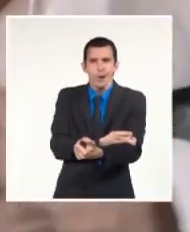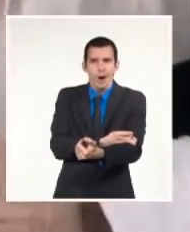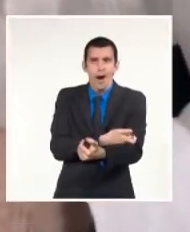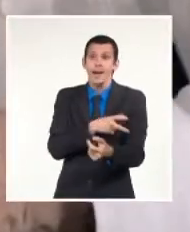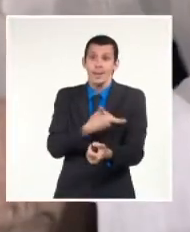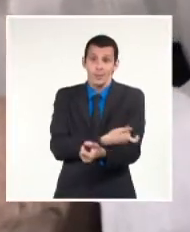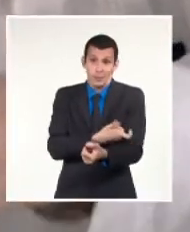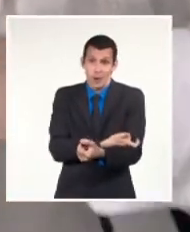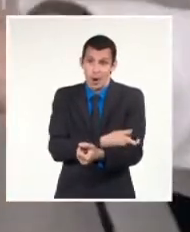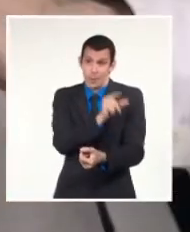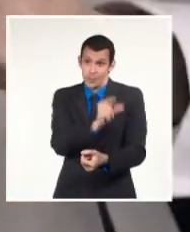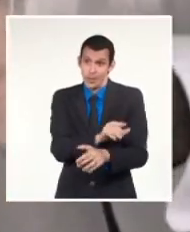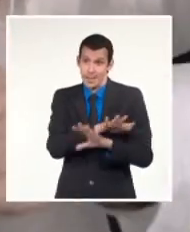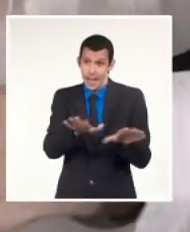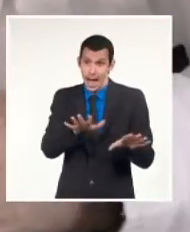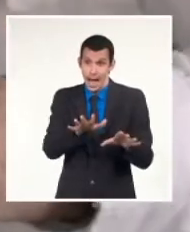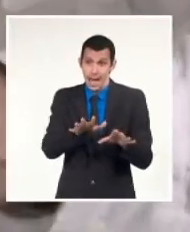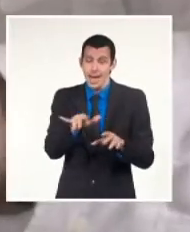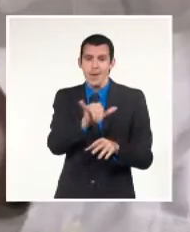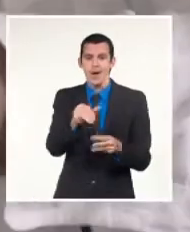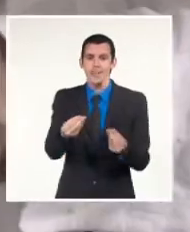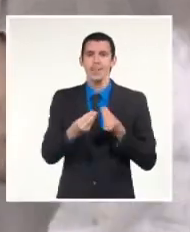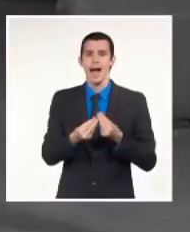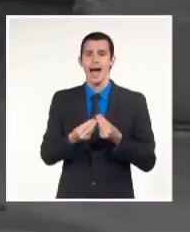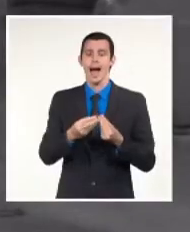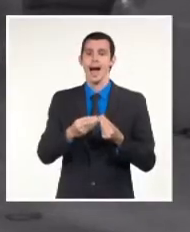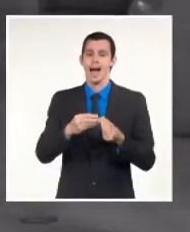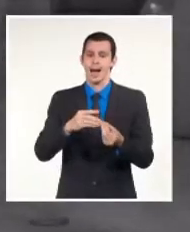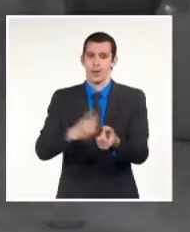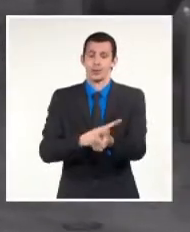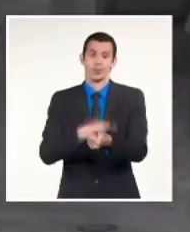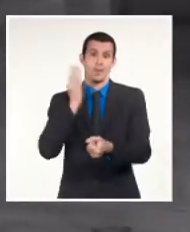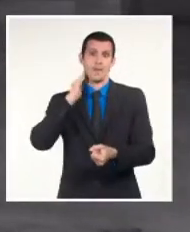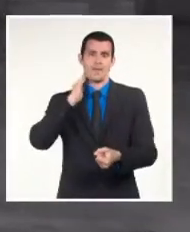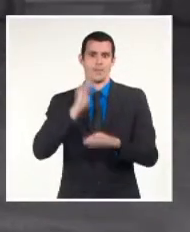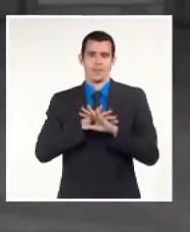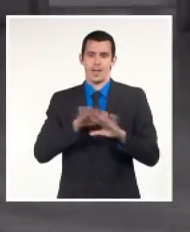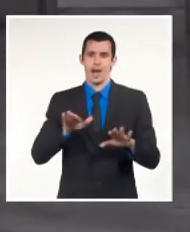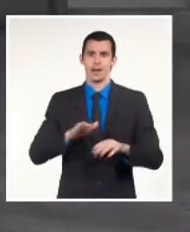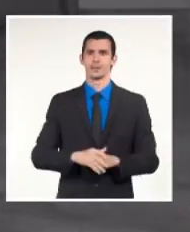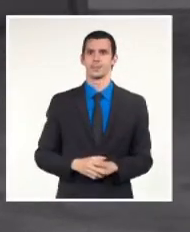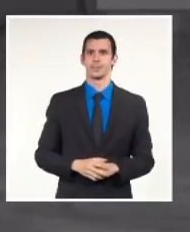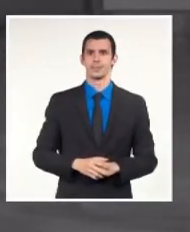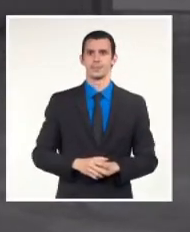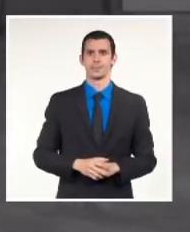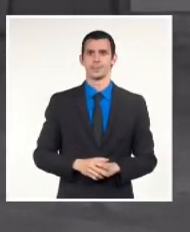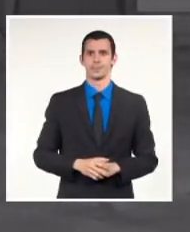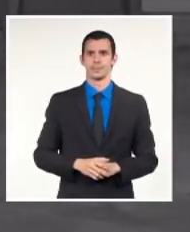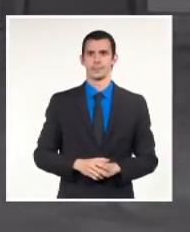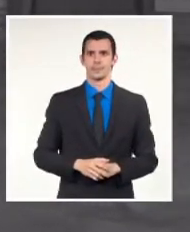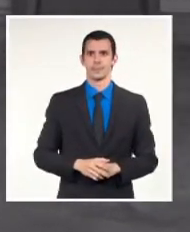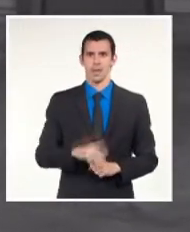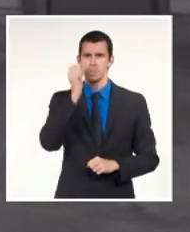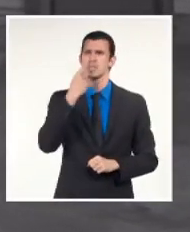Yo le digo, I'm knocking you for that. No voy a decir la palabra que usé. I'm knocking you that porquería.